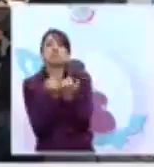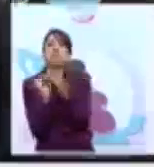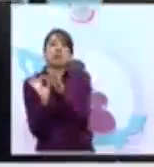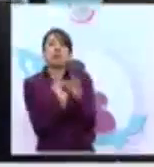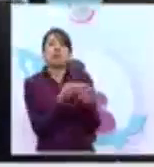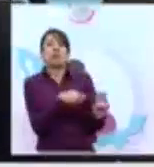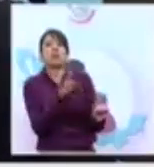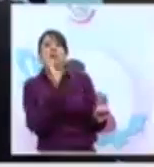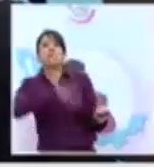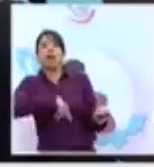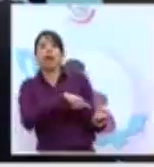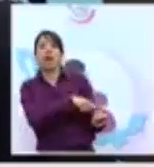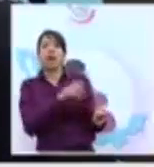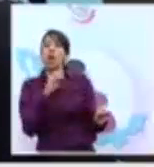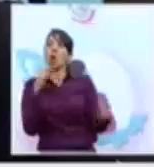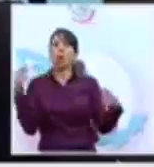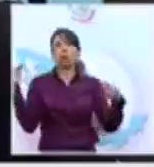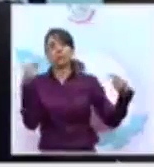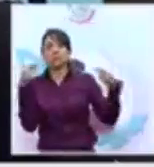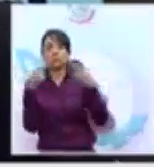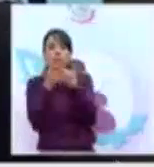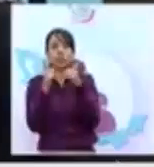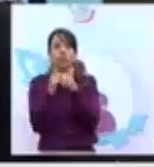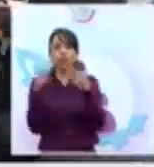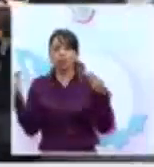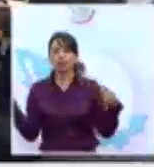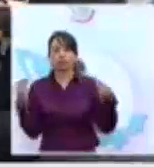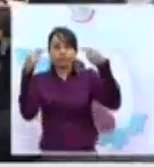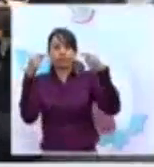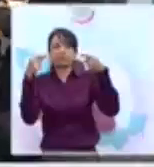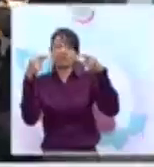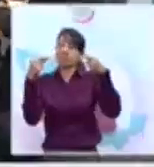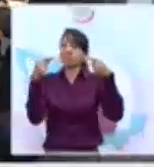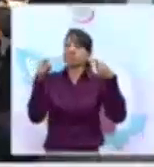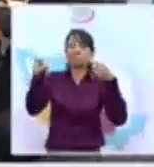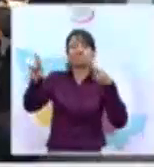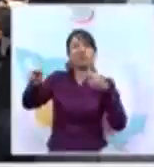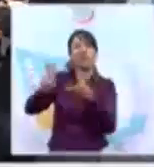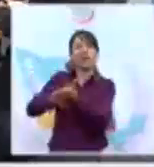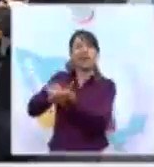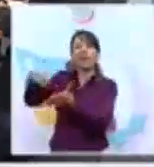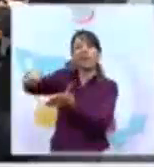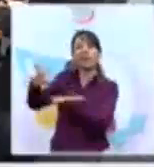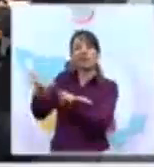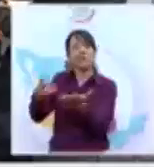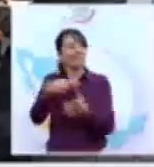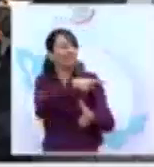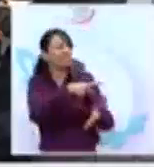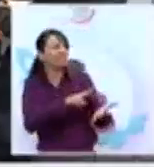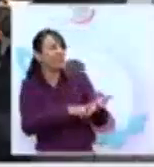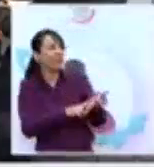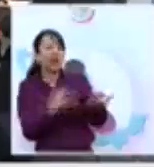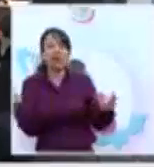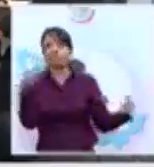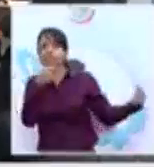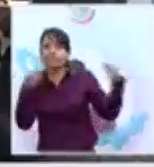la oposición va a tender a deslegitimarlo, y que nos diluyamos en